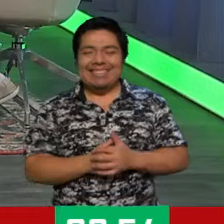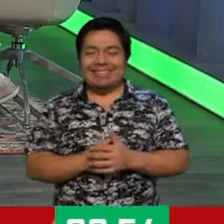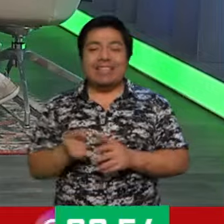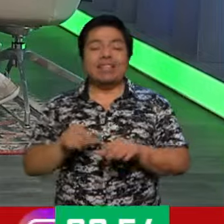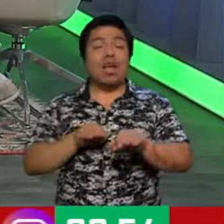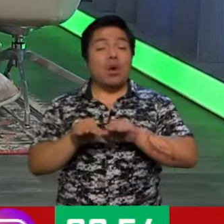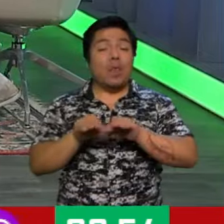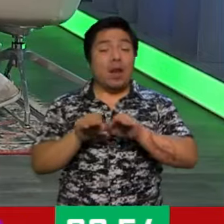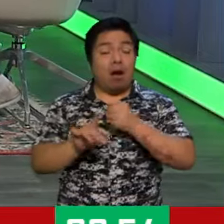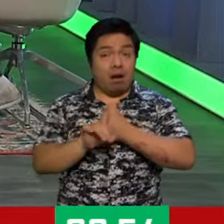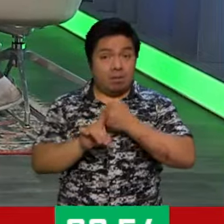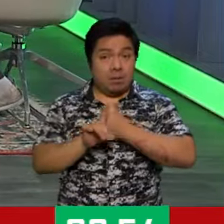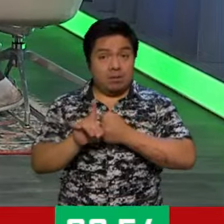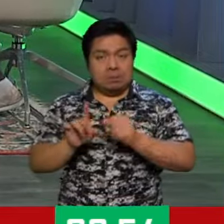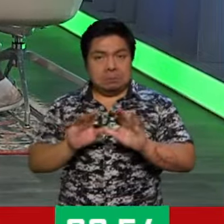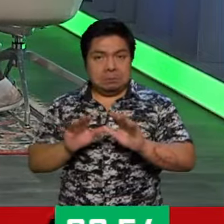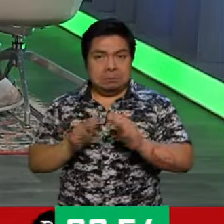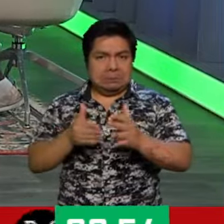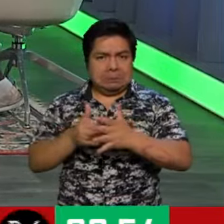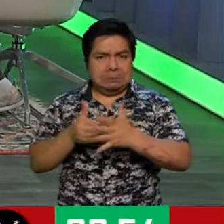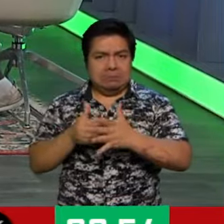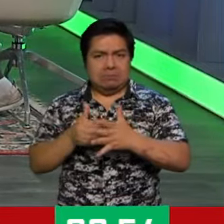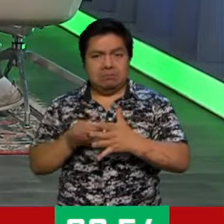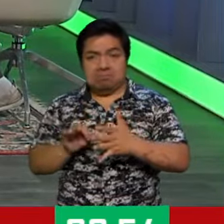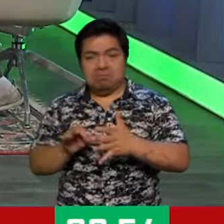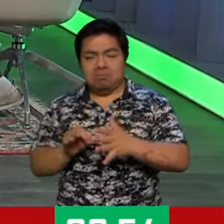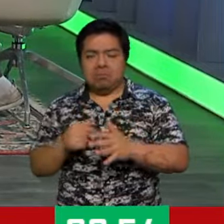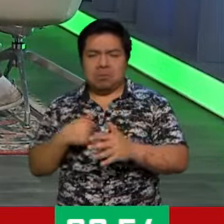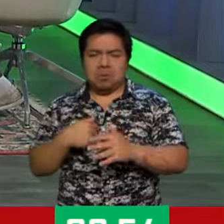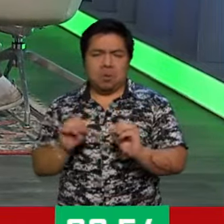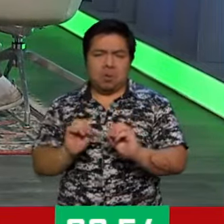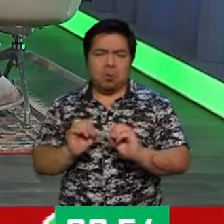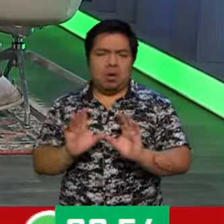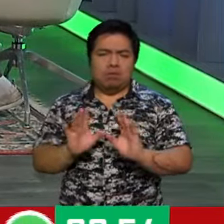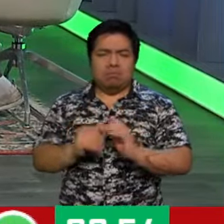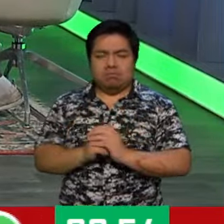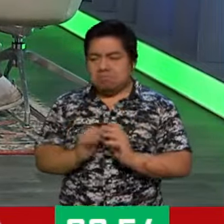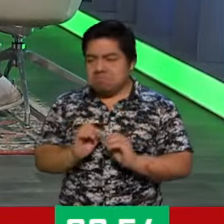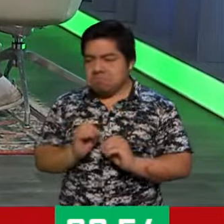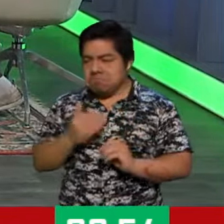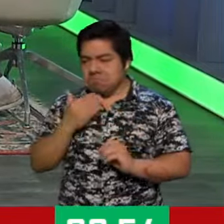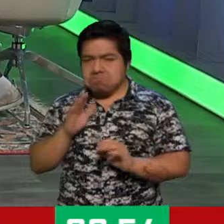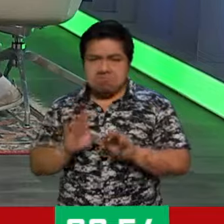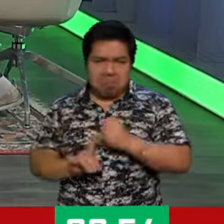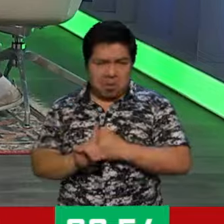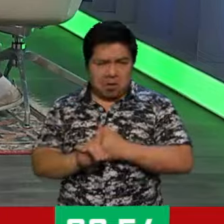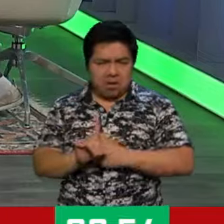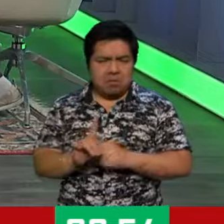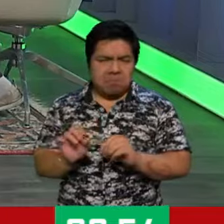no han tenido broncas, atorones? Pues yo la verdad es que no he tenido como